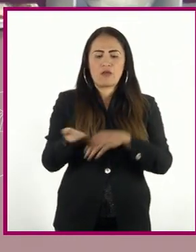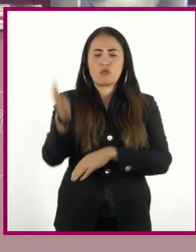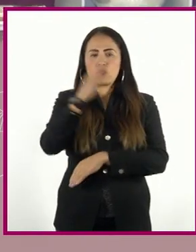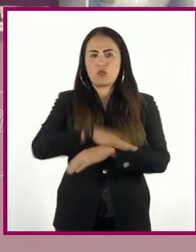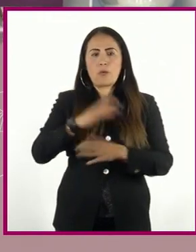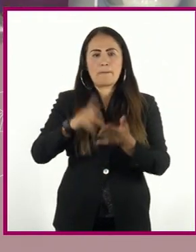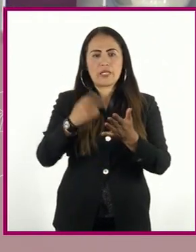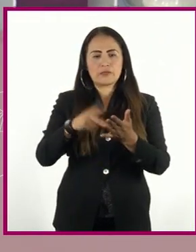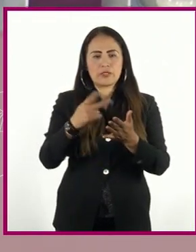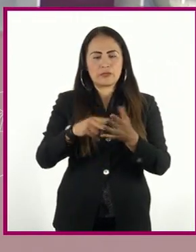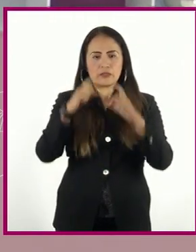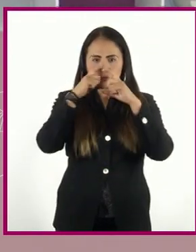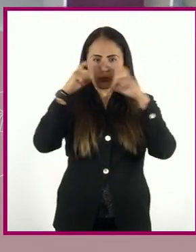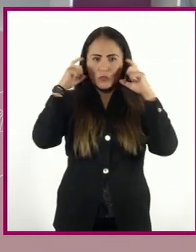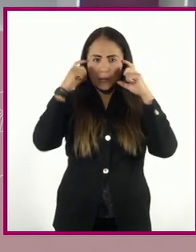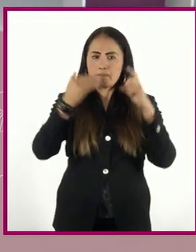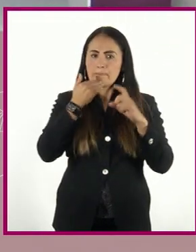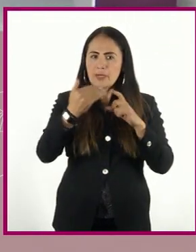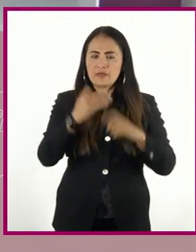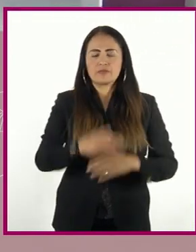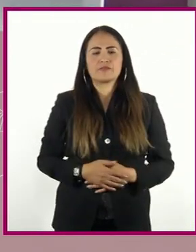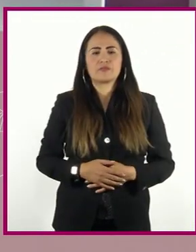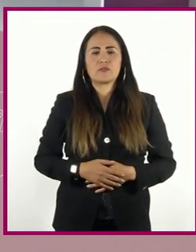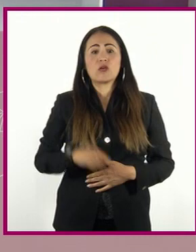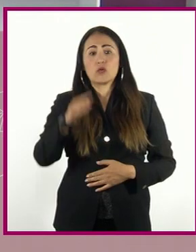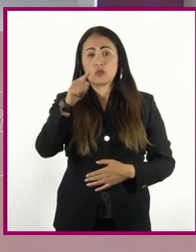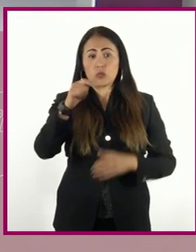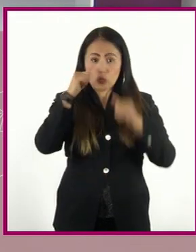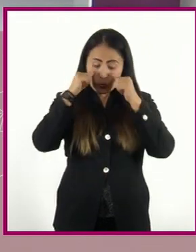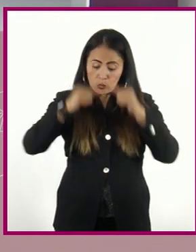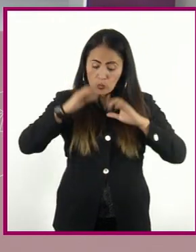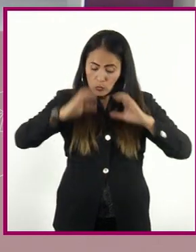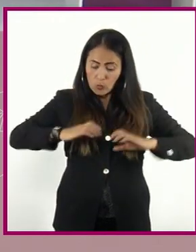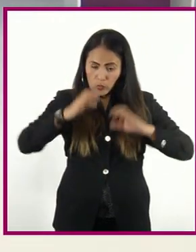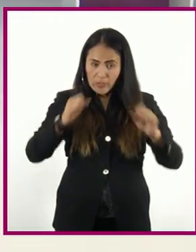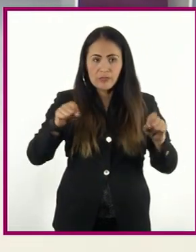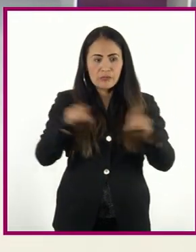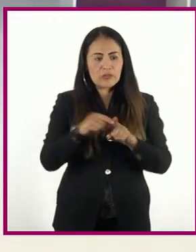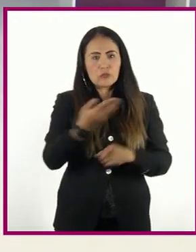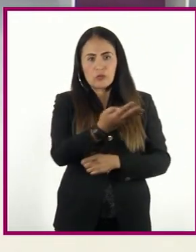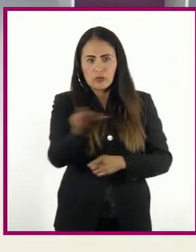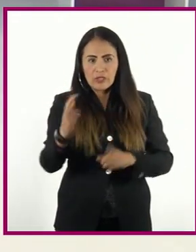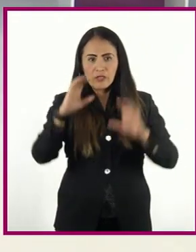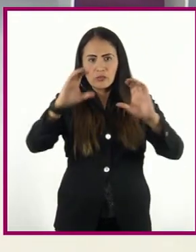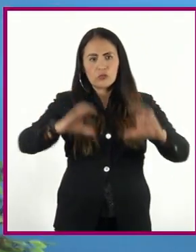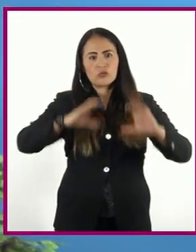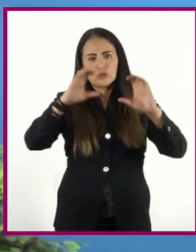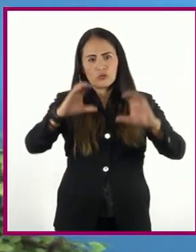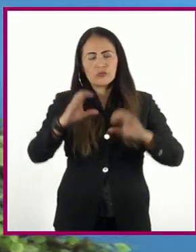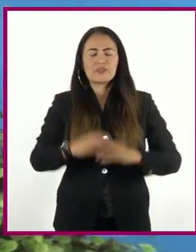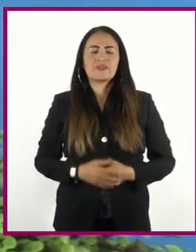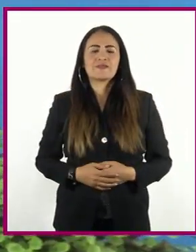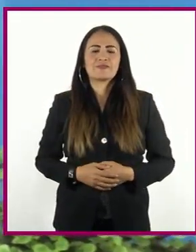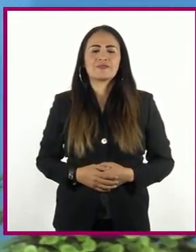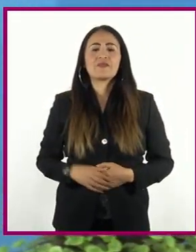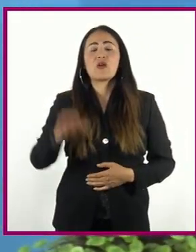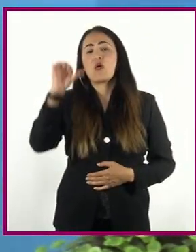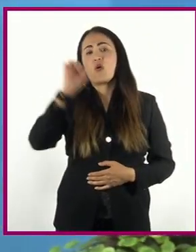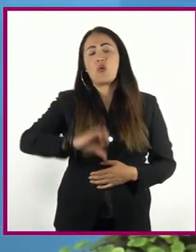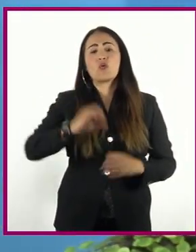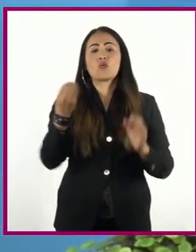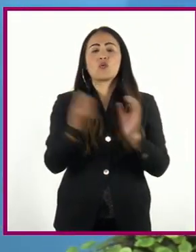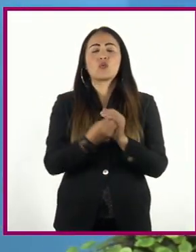usar el cubrebocas de manera correcta. Al cuidarnos a nosotros mismos, cuidamos a los demás. En la sesión de